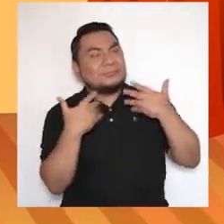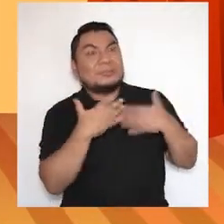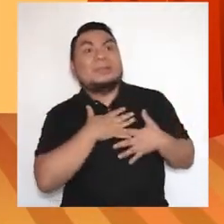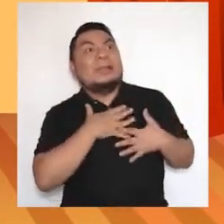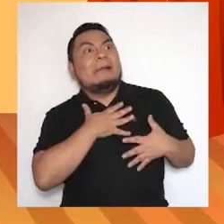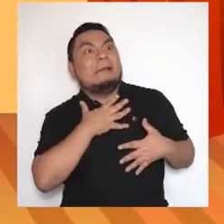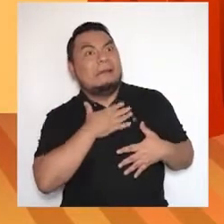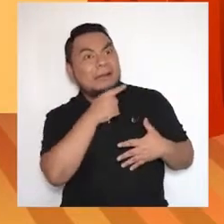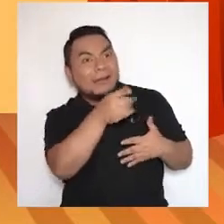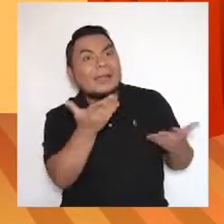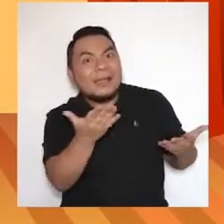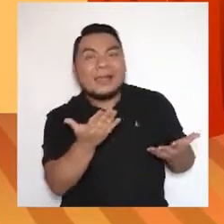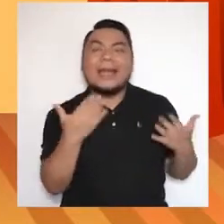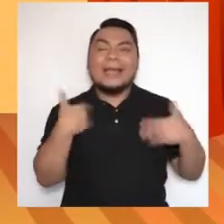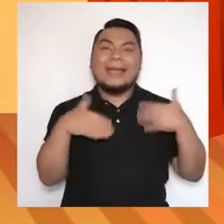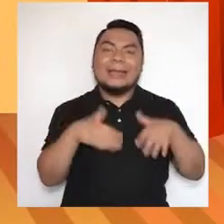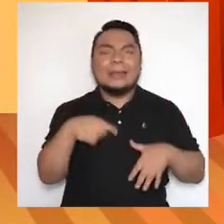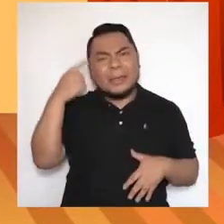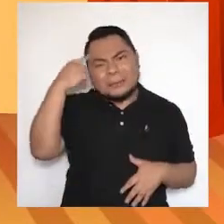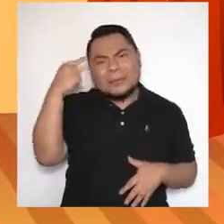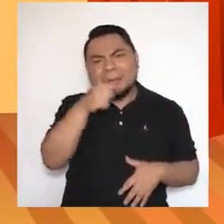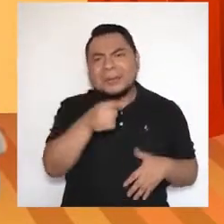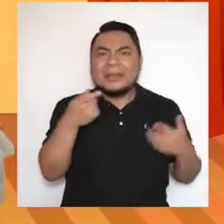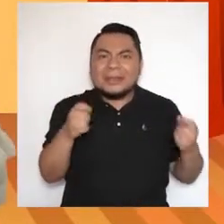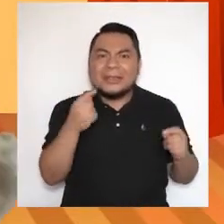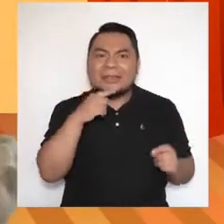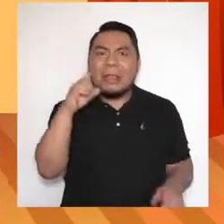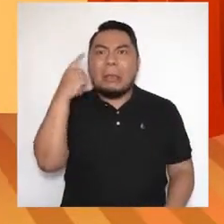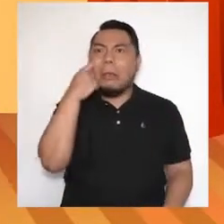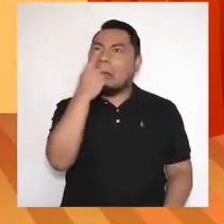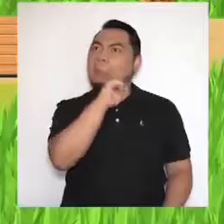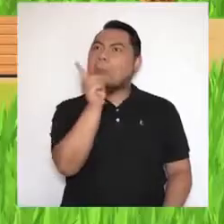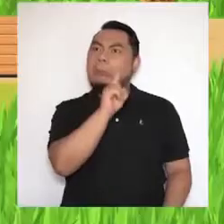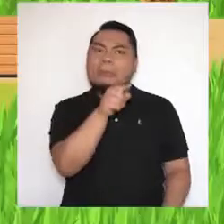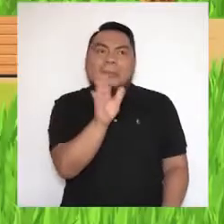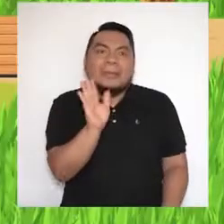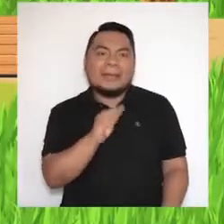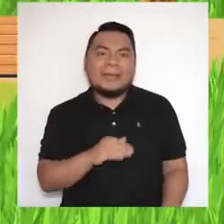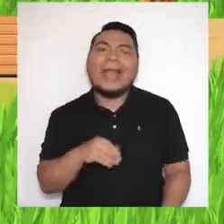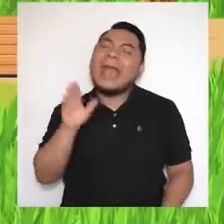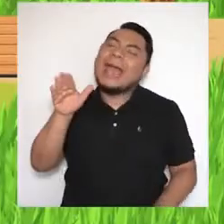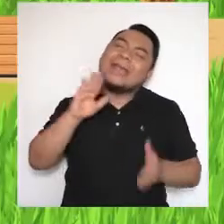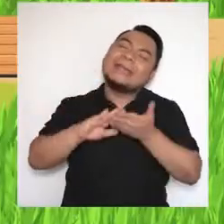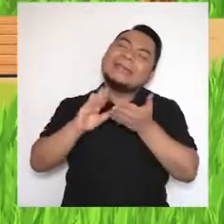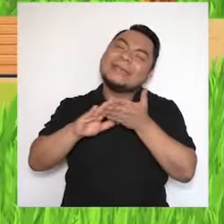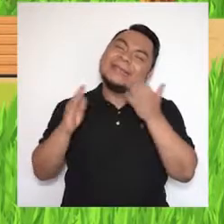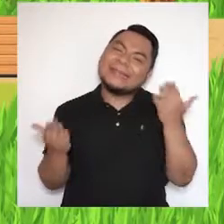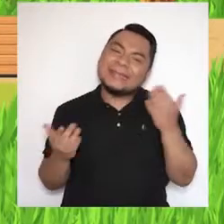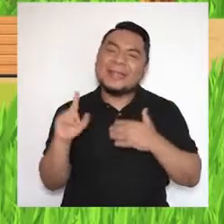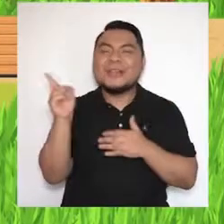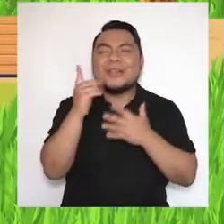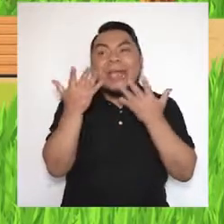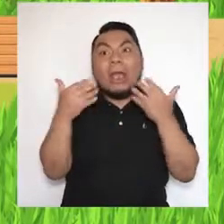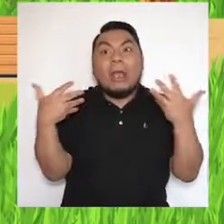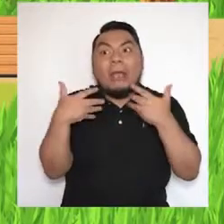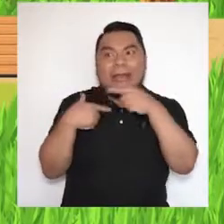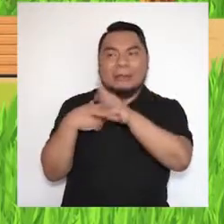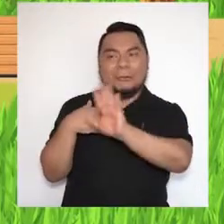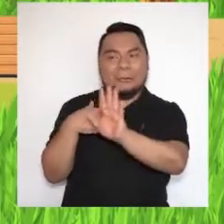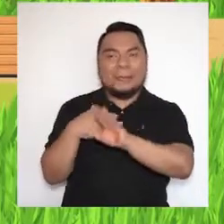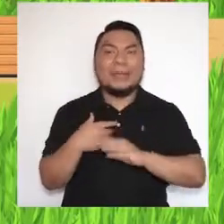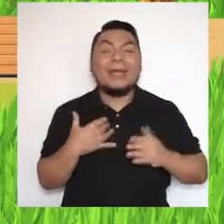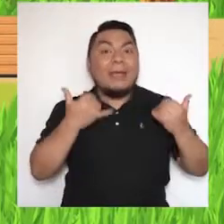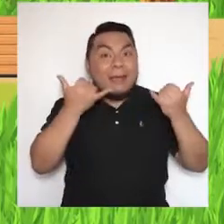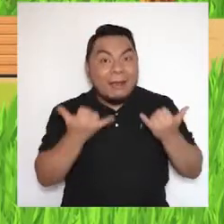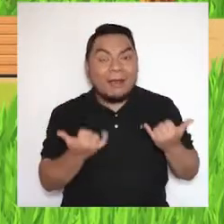llevé! ¡Ay, ay, ay! Pensé que se trataba de un desconocido. Disculpa, Chancay. No quise asustarte. Es que